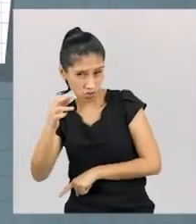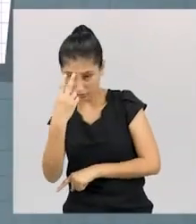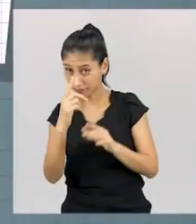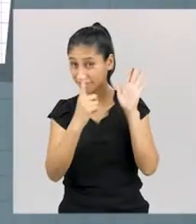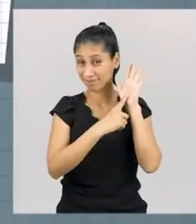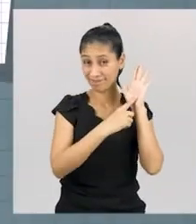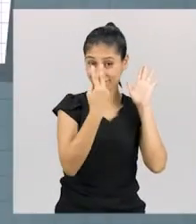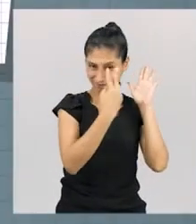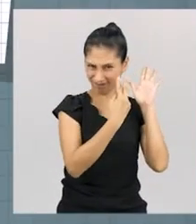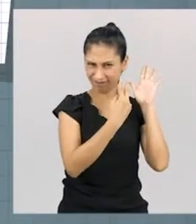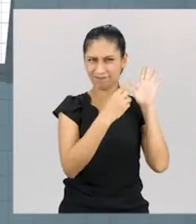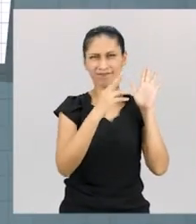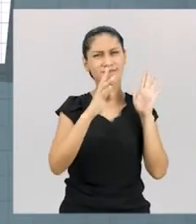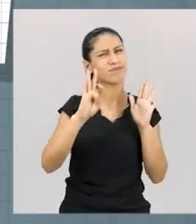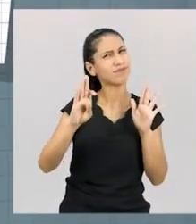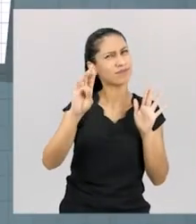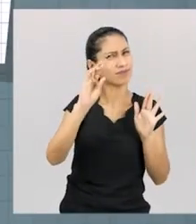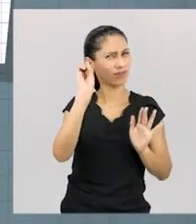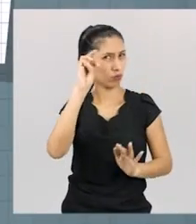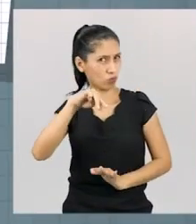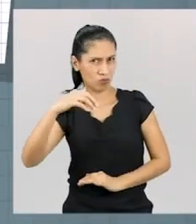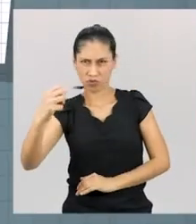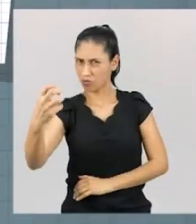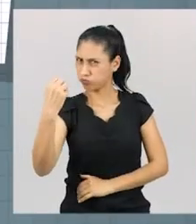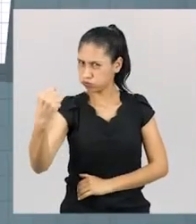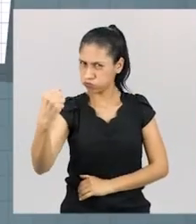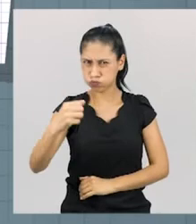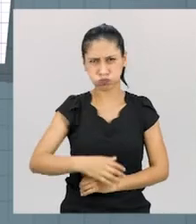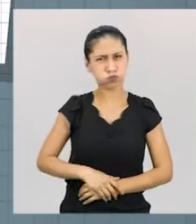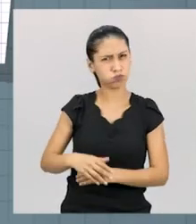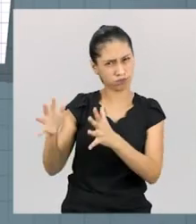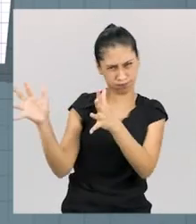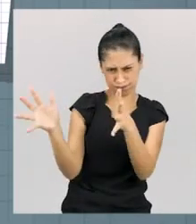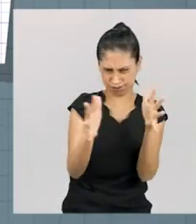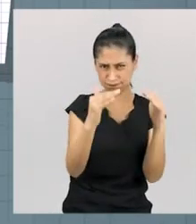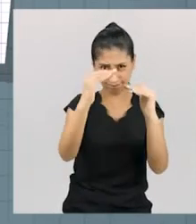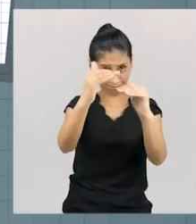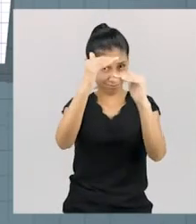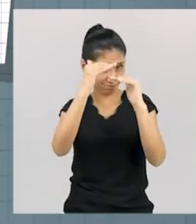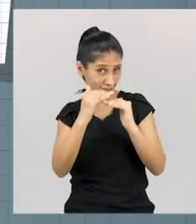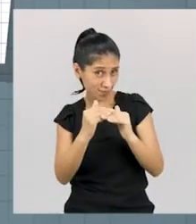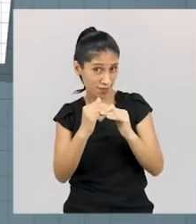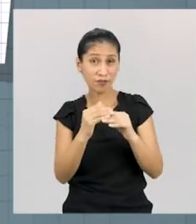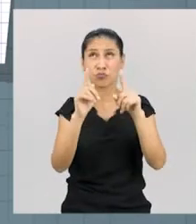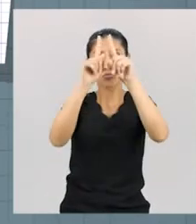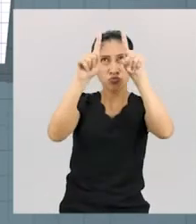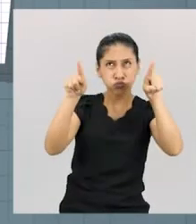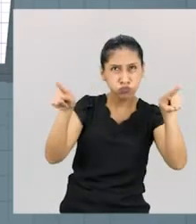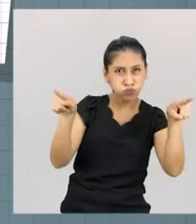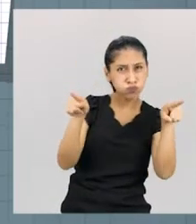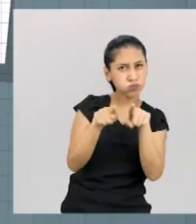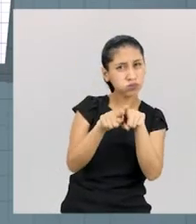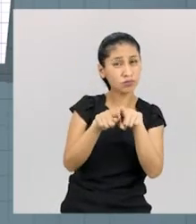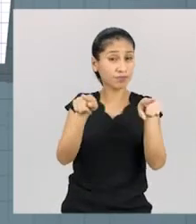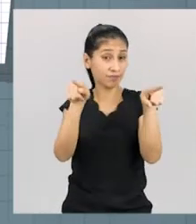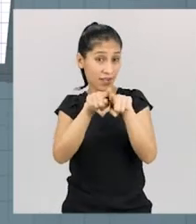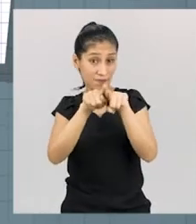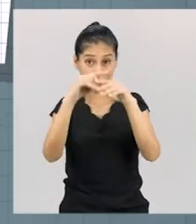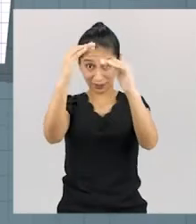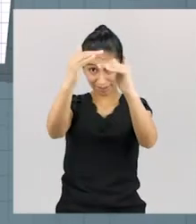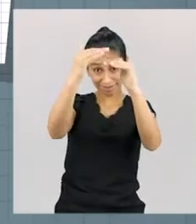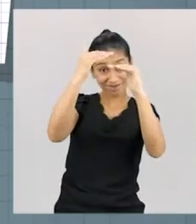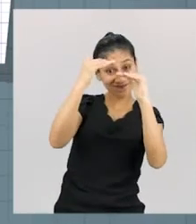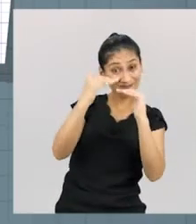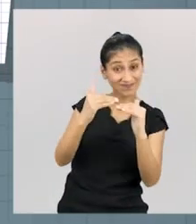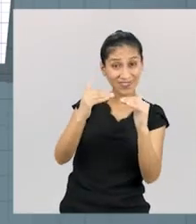Como la fórmula de la energía, Joaquín. Ajá. Como la fórmula del área de un triángulo. Como